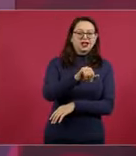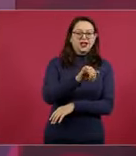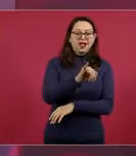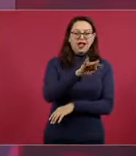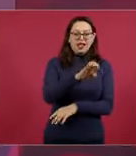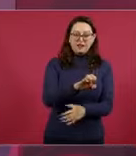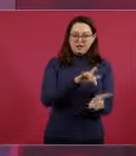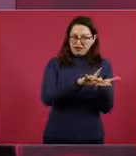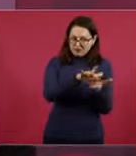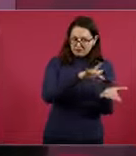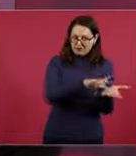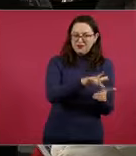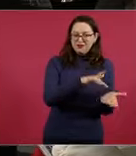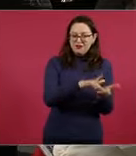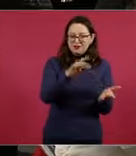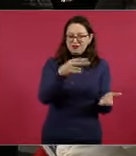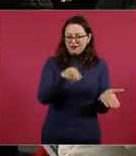Rodríguez.